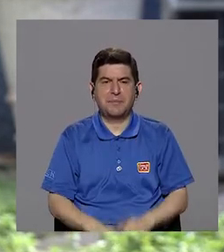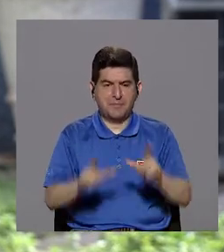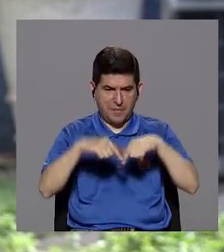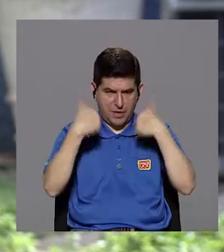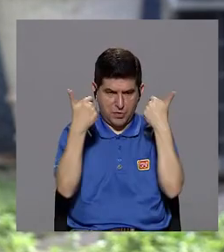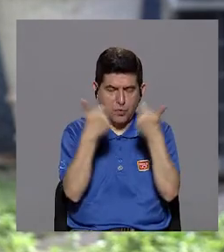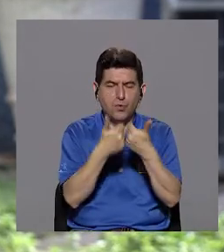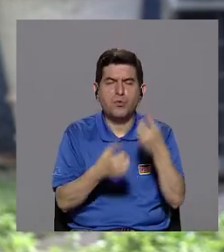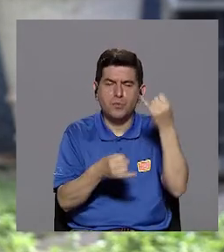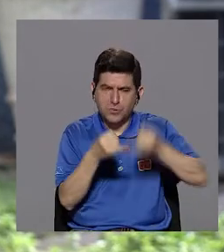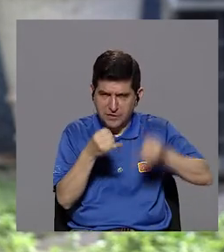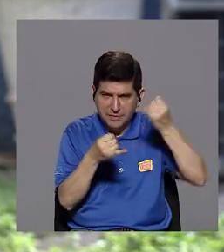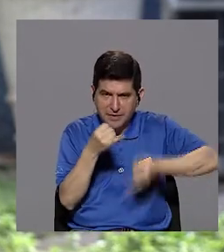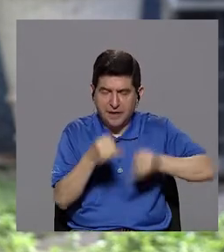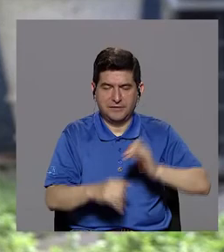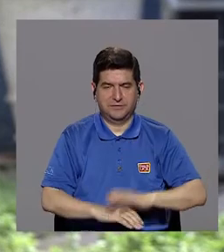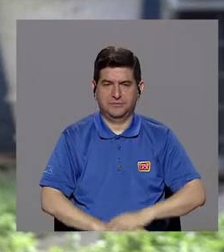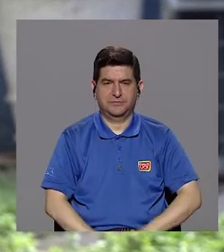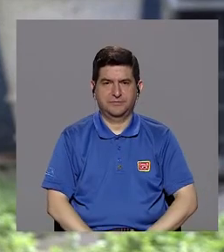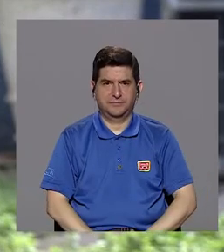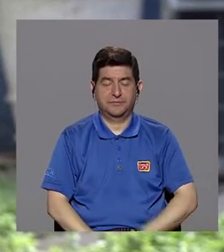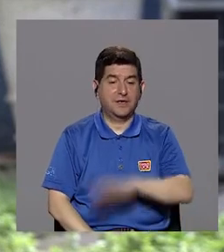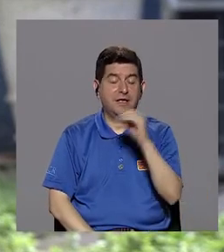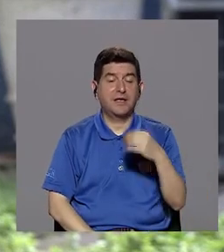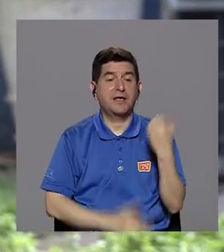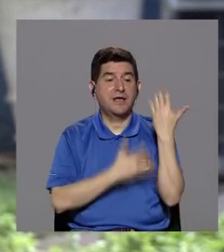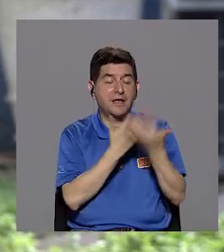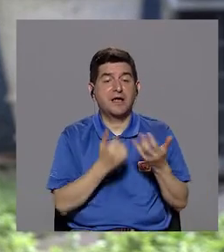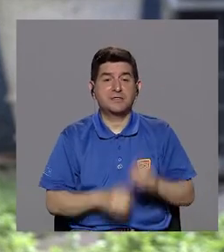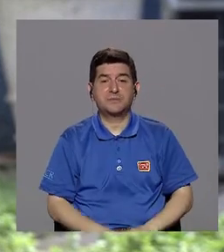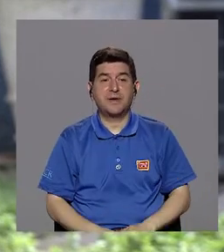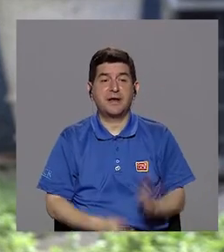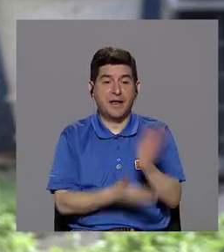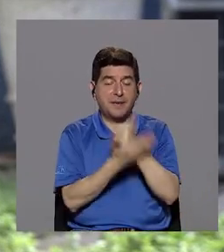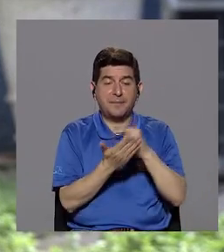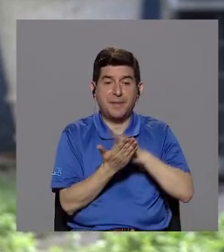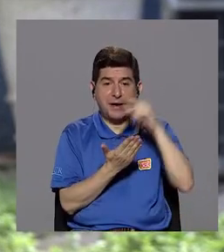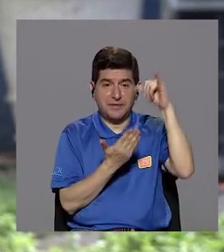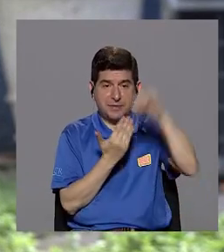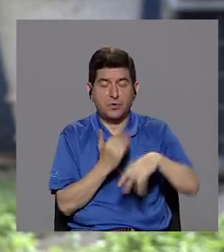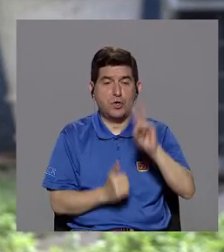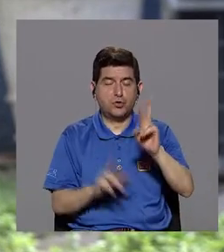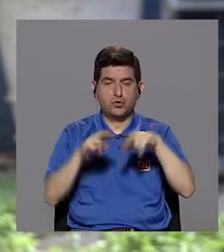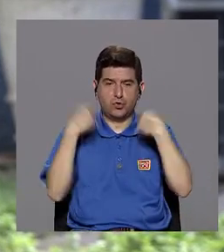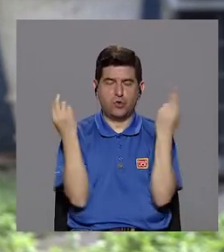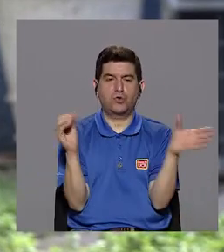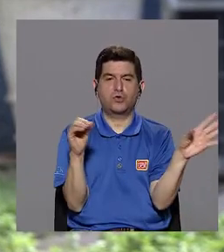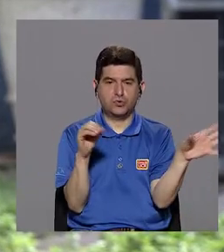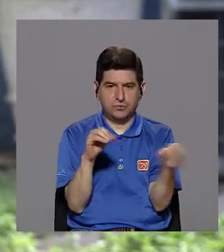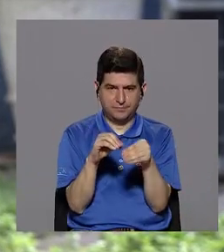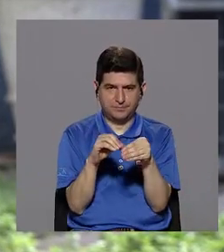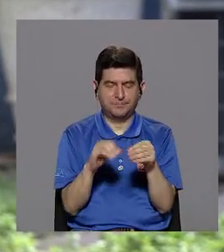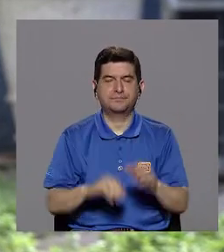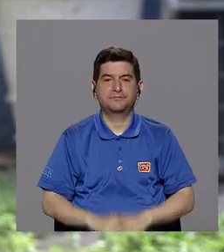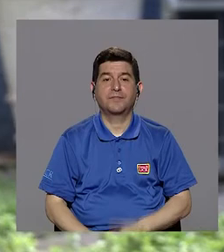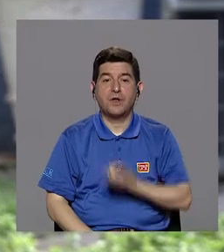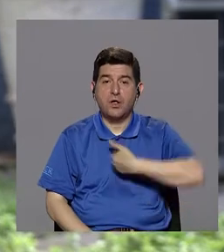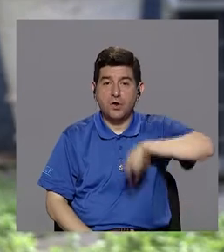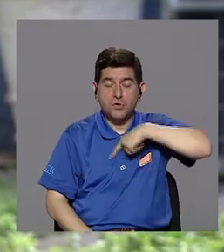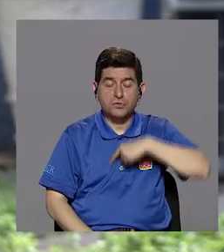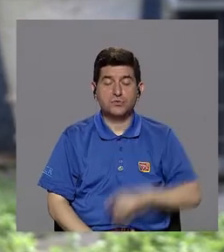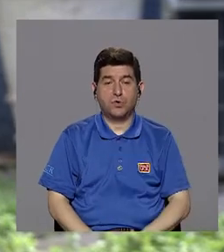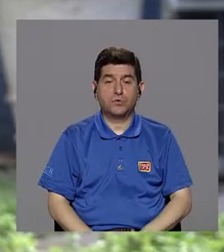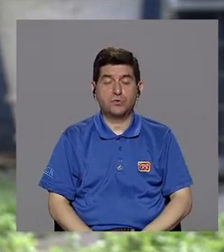que ya vamos a terminar y esperamos realizar como parte del proyecto dos sesiones más. Uh-huh. Entonces, nosotros